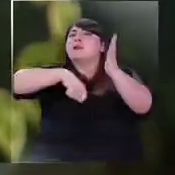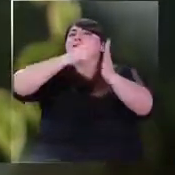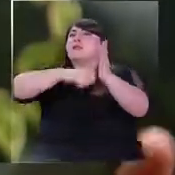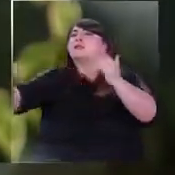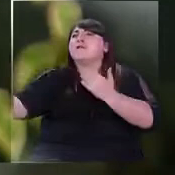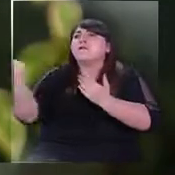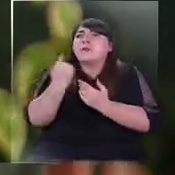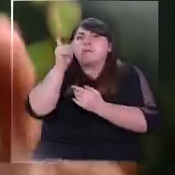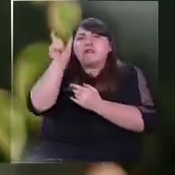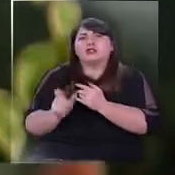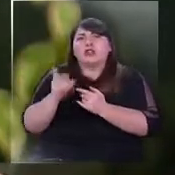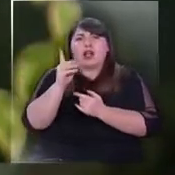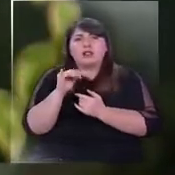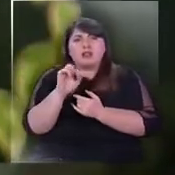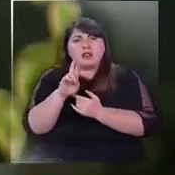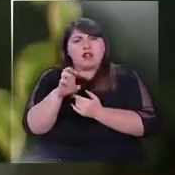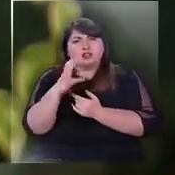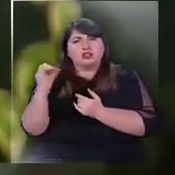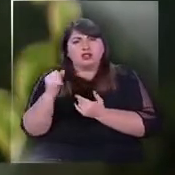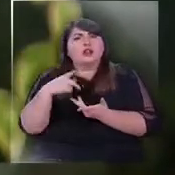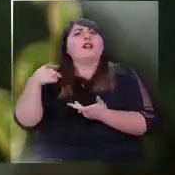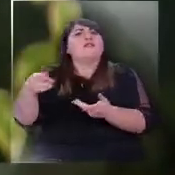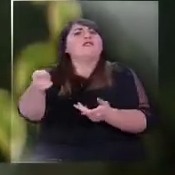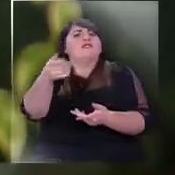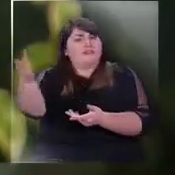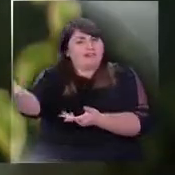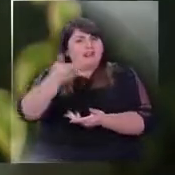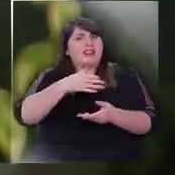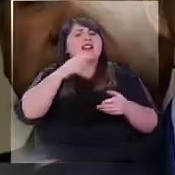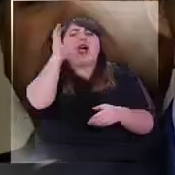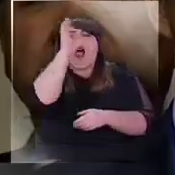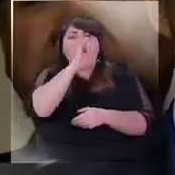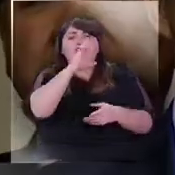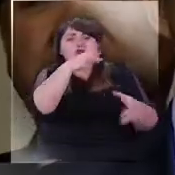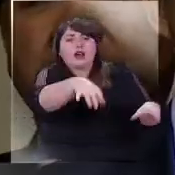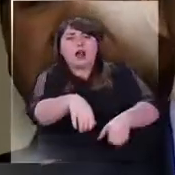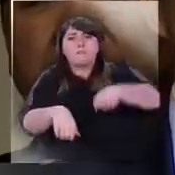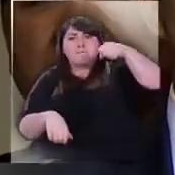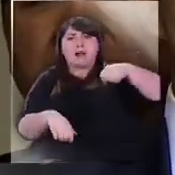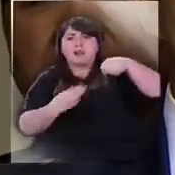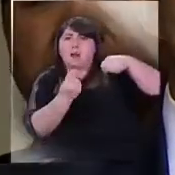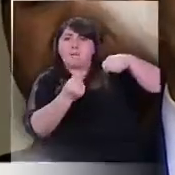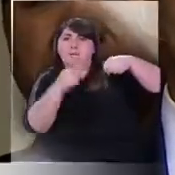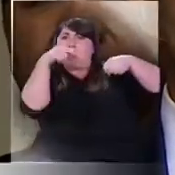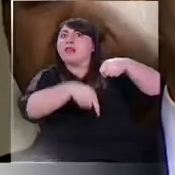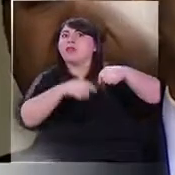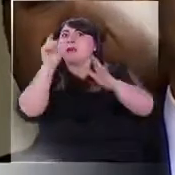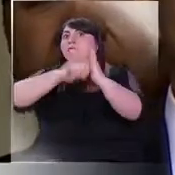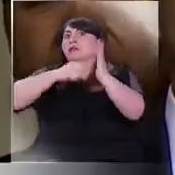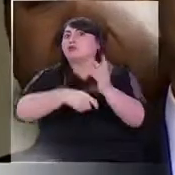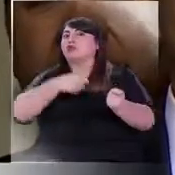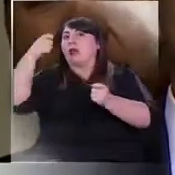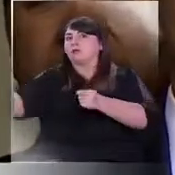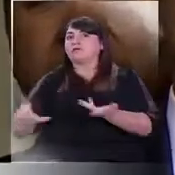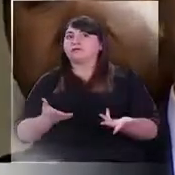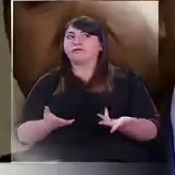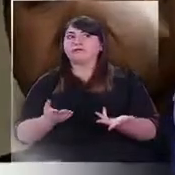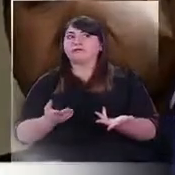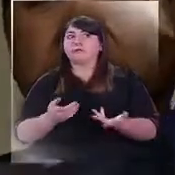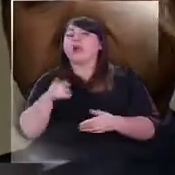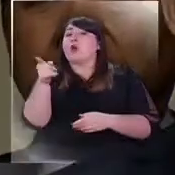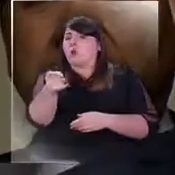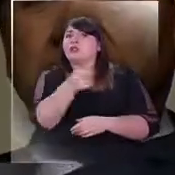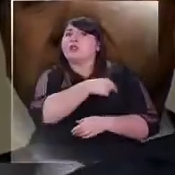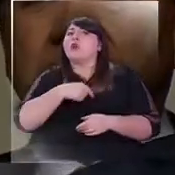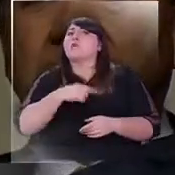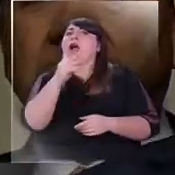la respuesta fue que venía a buscar su maletín con plata mensual. En el caso particular de lo que usted denomina la DIPRES,